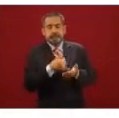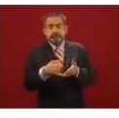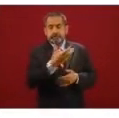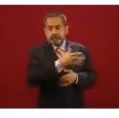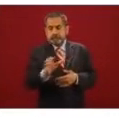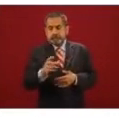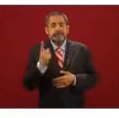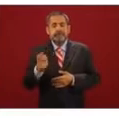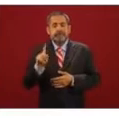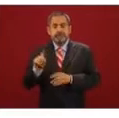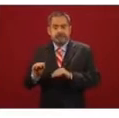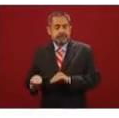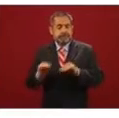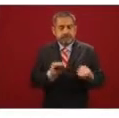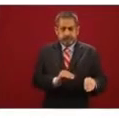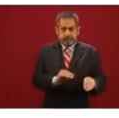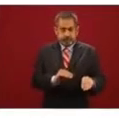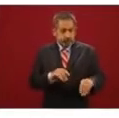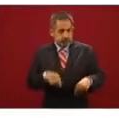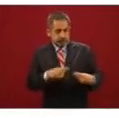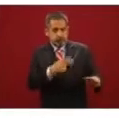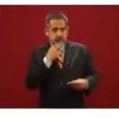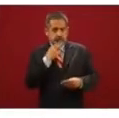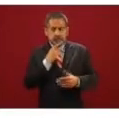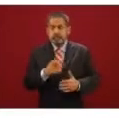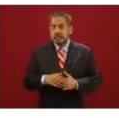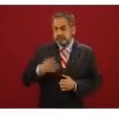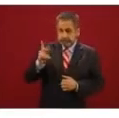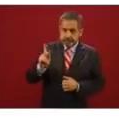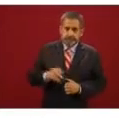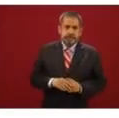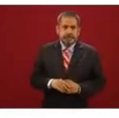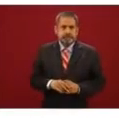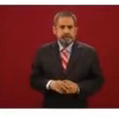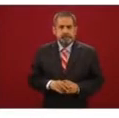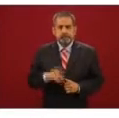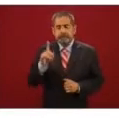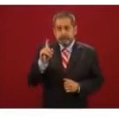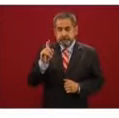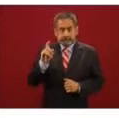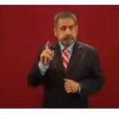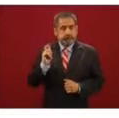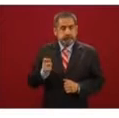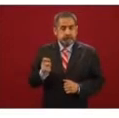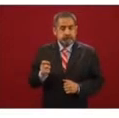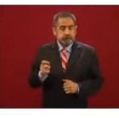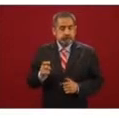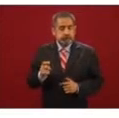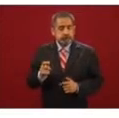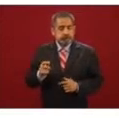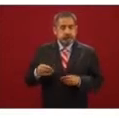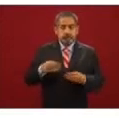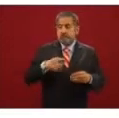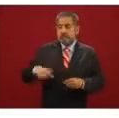se estaría planteando usar más, pero realmente el agua que se le dio por